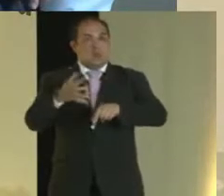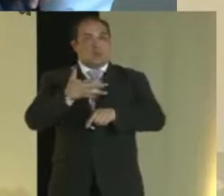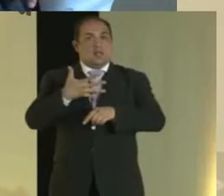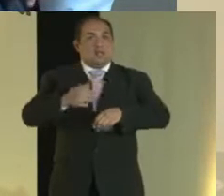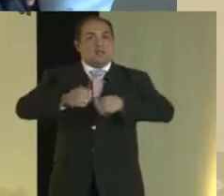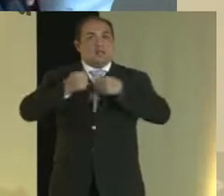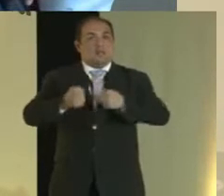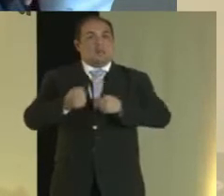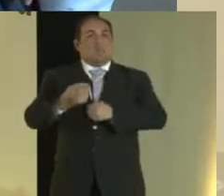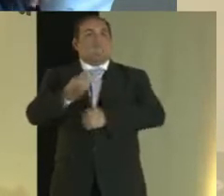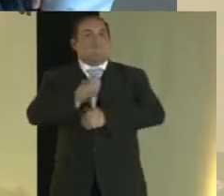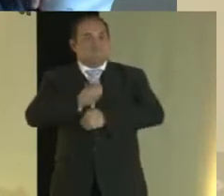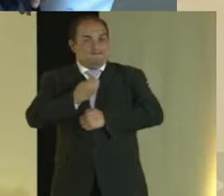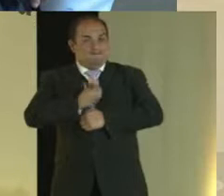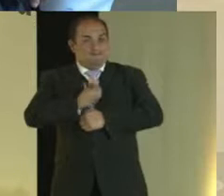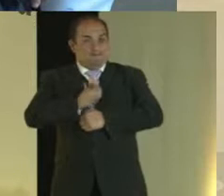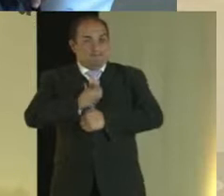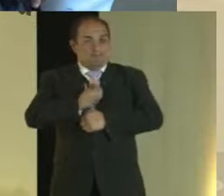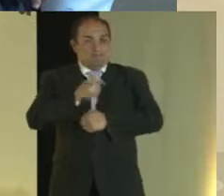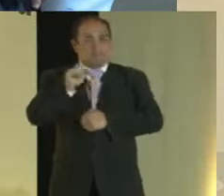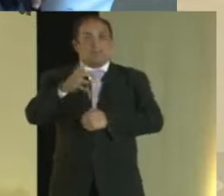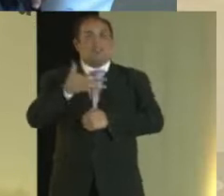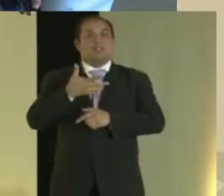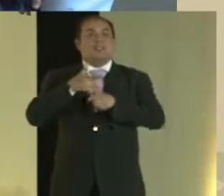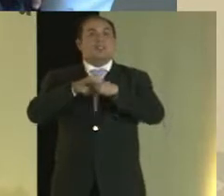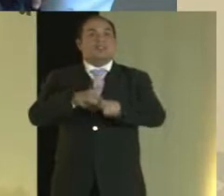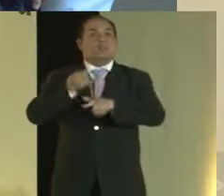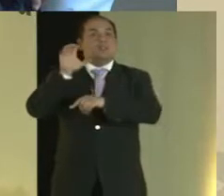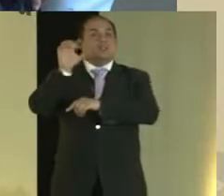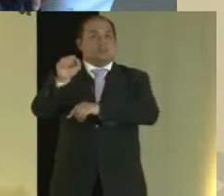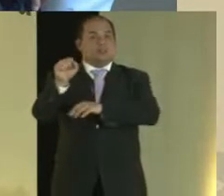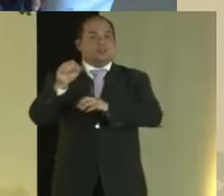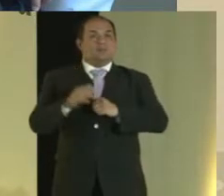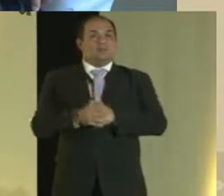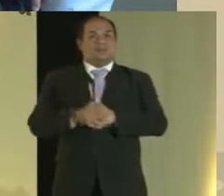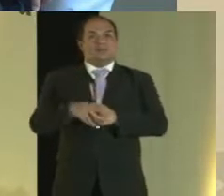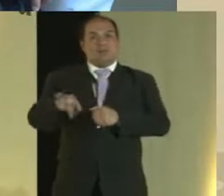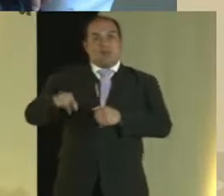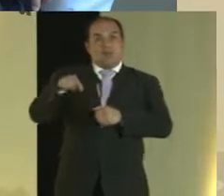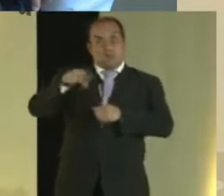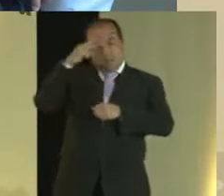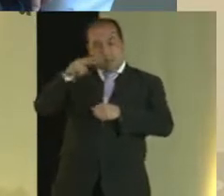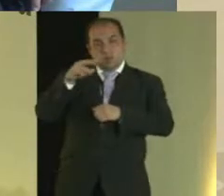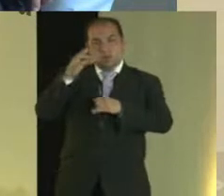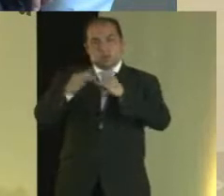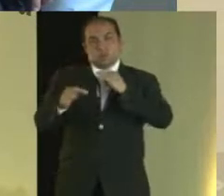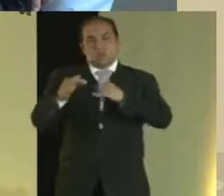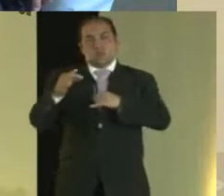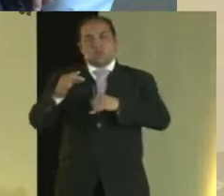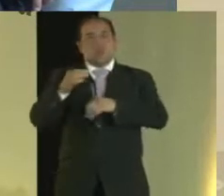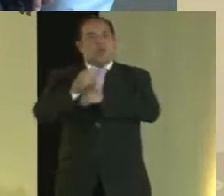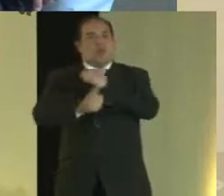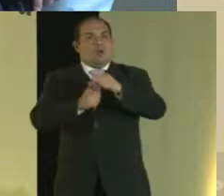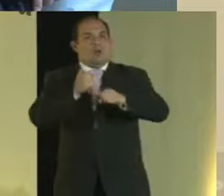habrá resistencia y por lo tanto habrá sindicatos. En México en las últimas décadas